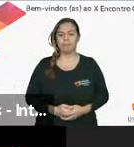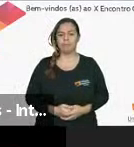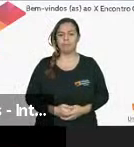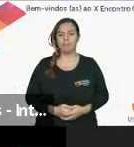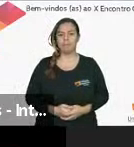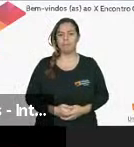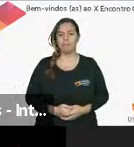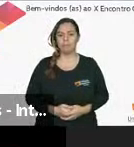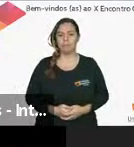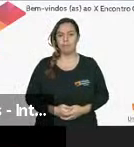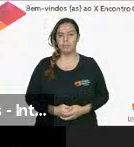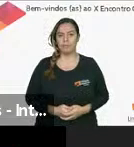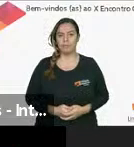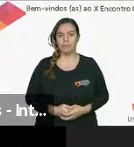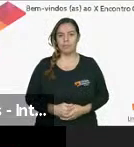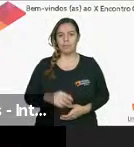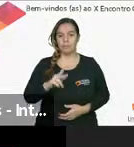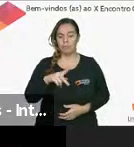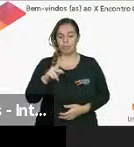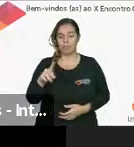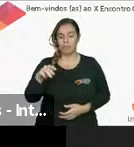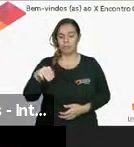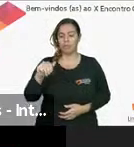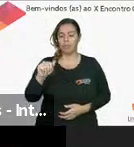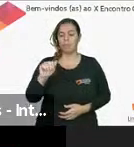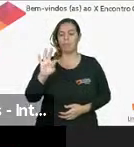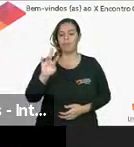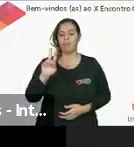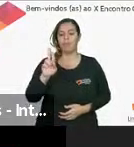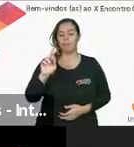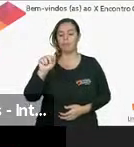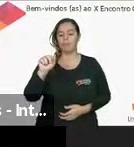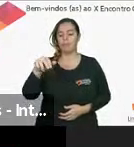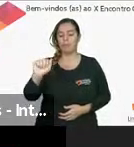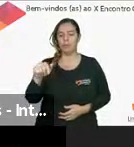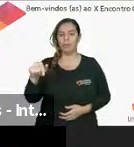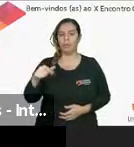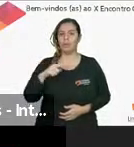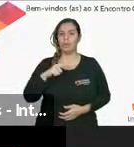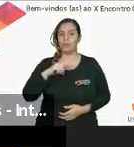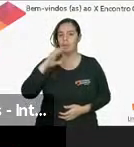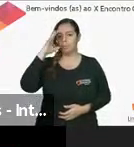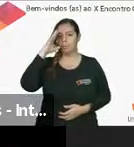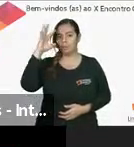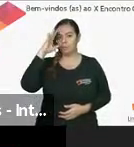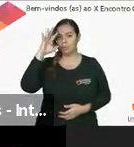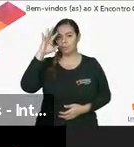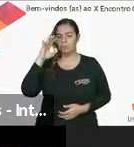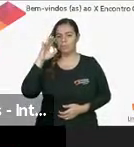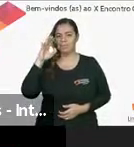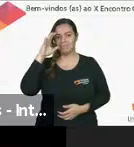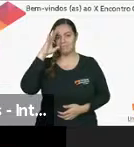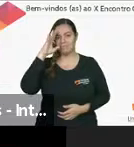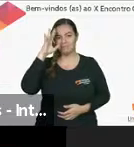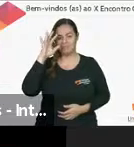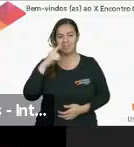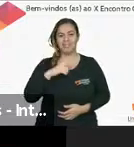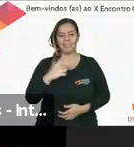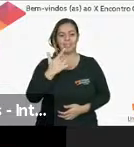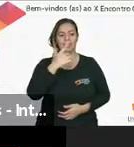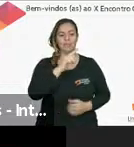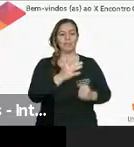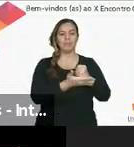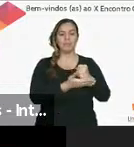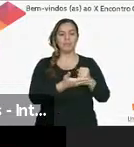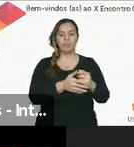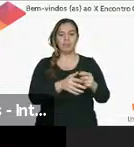el discurso del profesor Maturana va por otro lado, remite a otro fundamento, mira